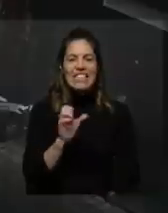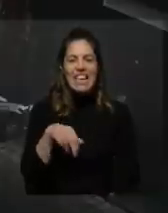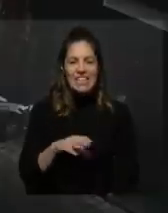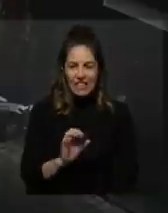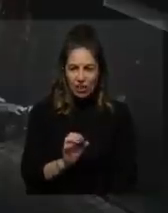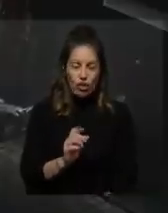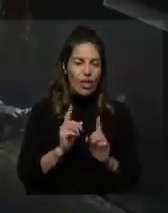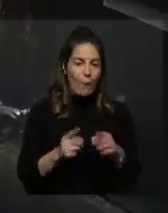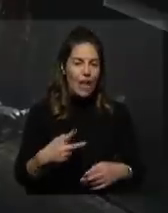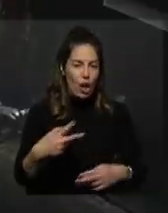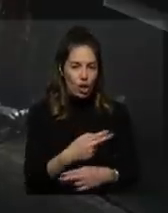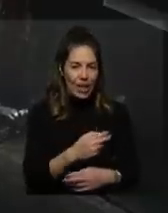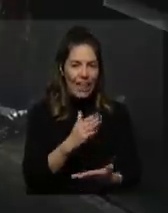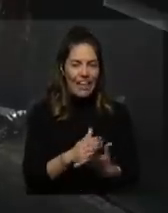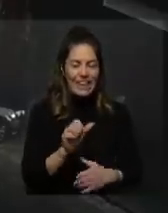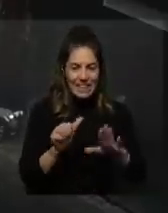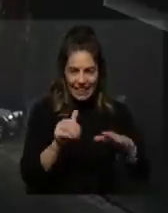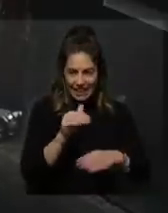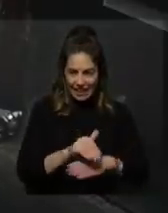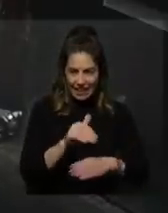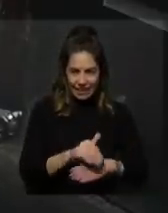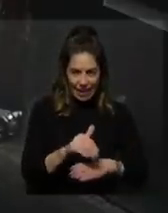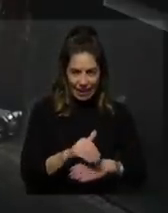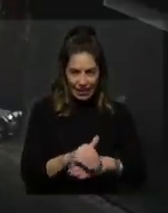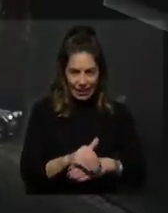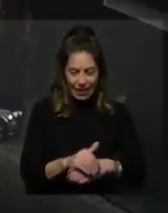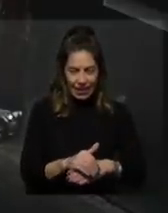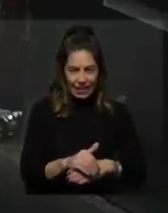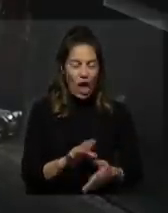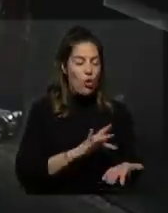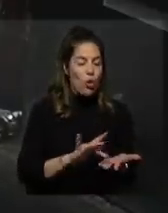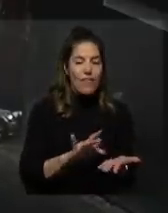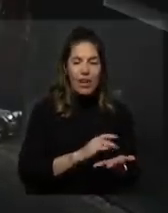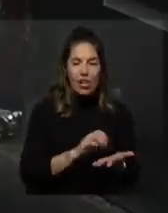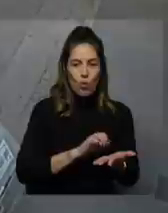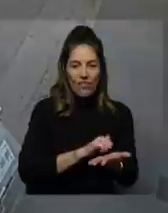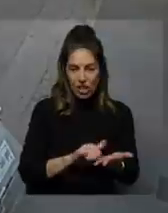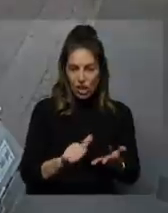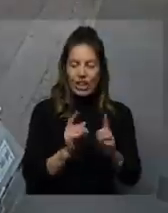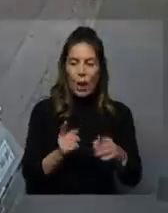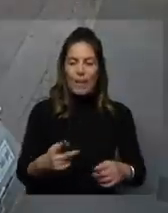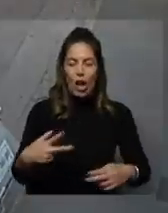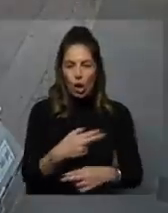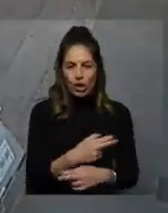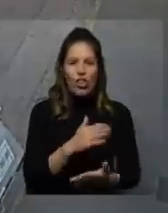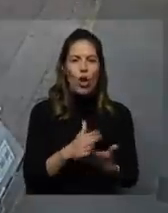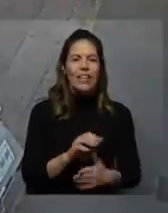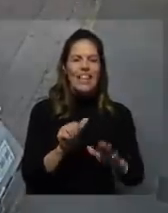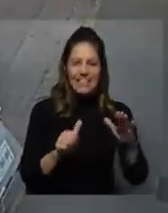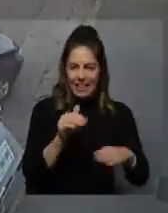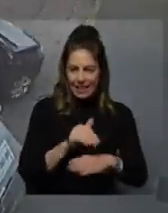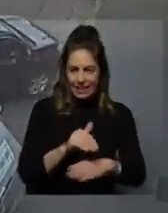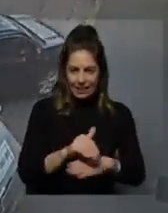gualino fiechea recortado hasta las seis de la tarde por tareas de carga de descarga nueva que entre Magallanes y Minas también cortado hasta las seis de la tarde